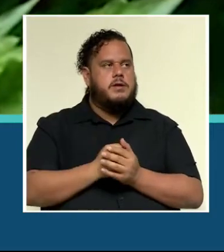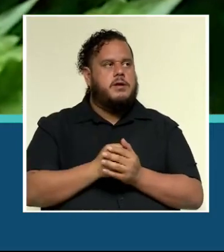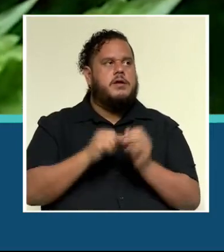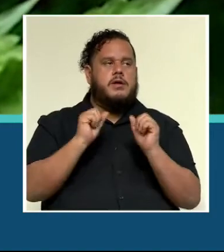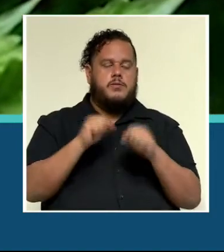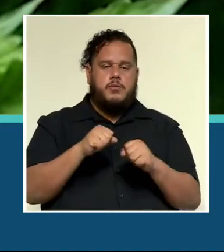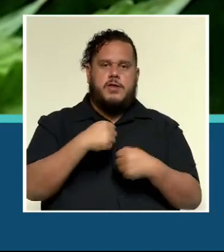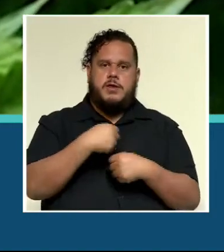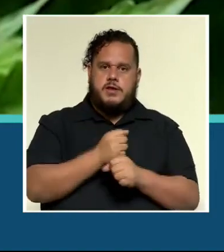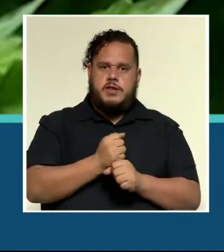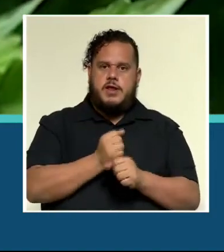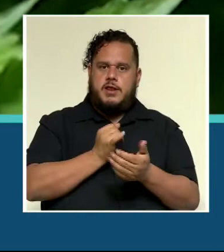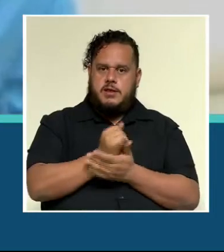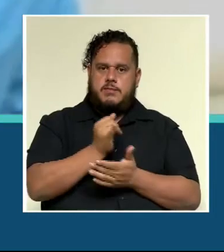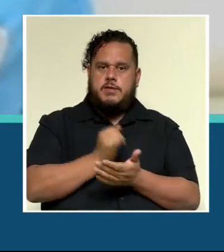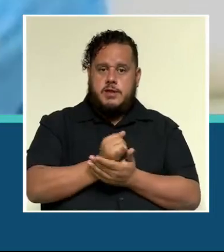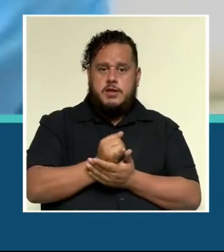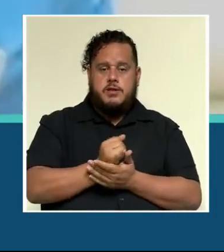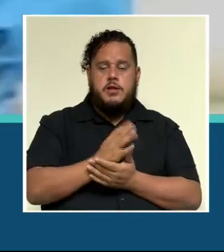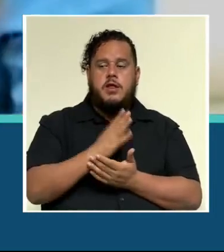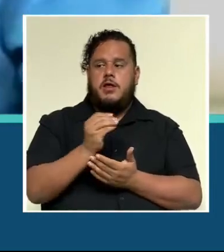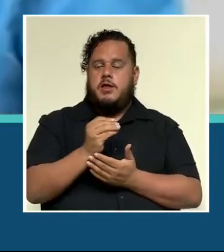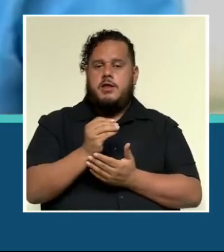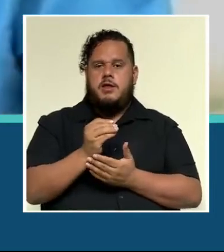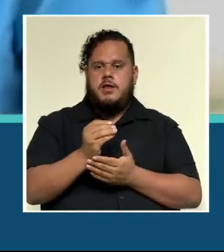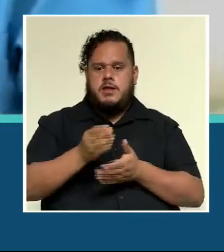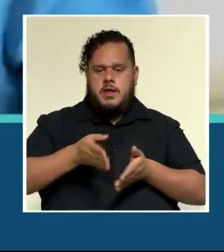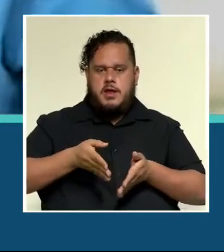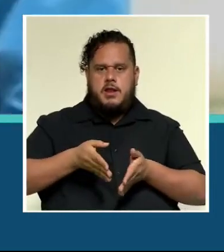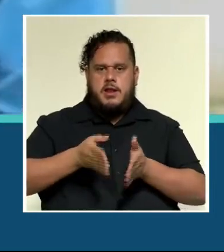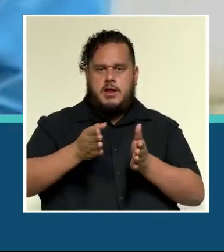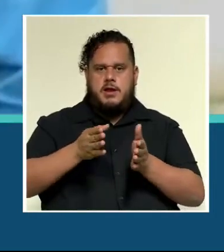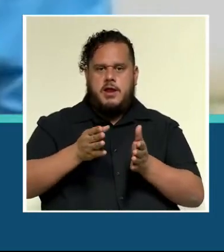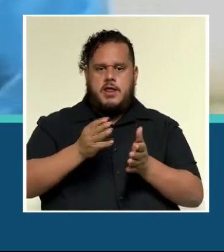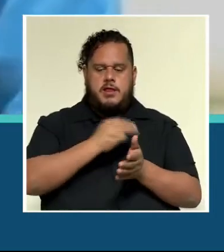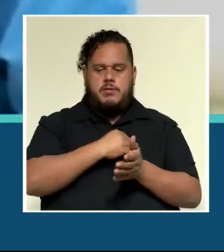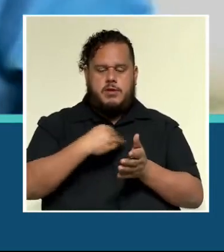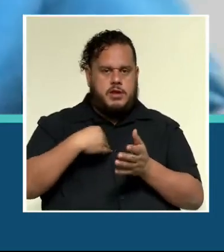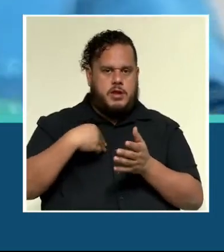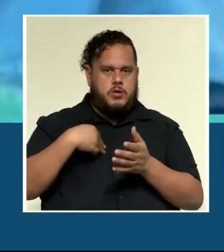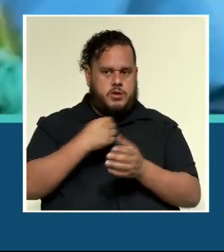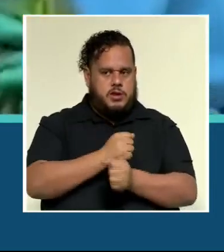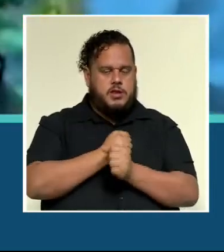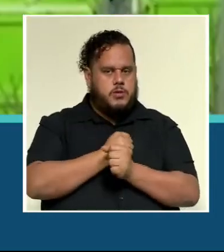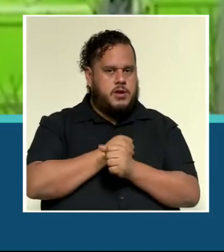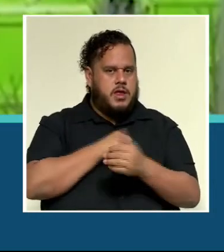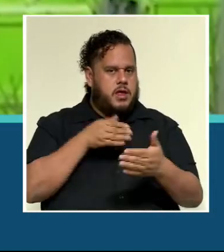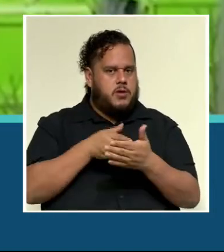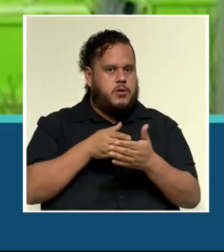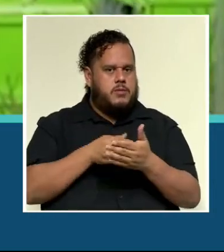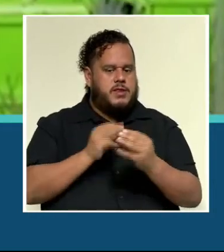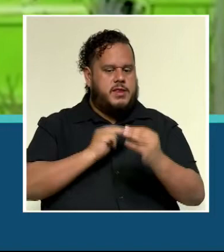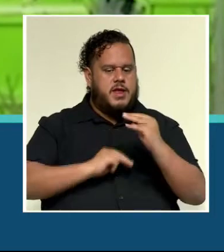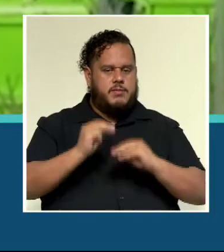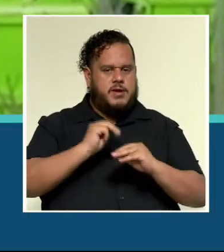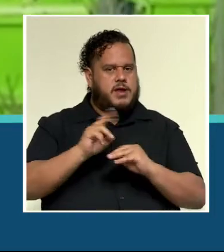puedan realizar investigaciones y que la cartera del Ministerio de Seguridad combata el mercado